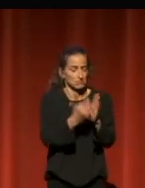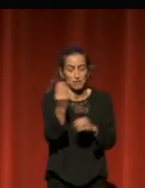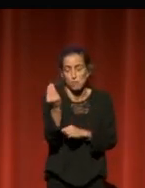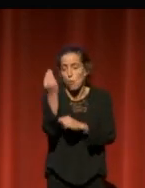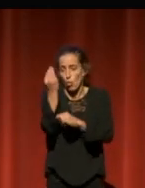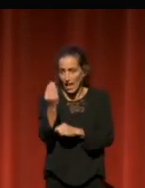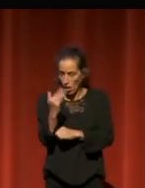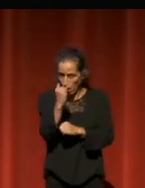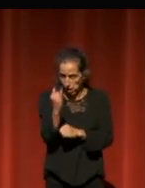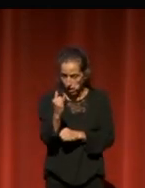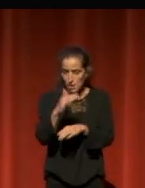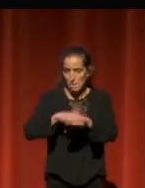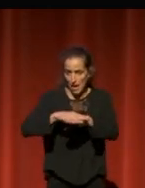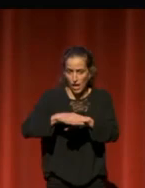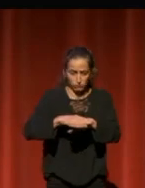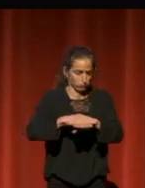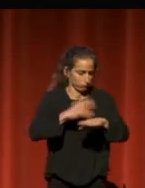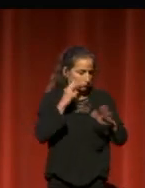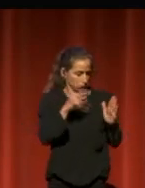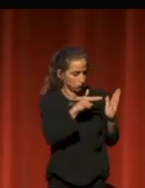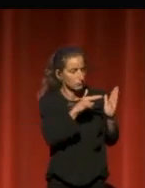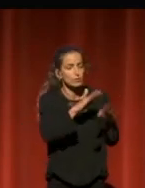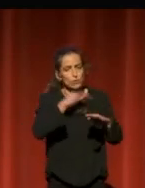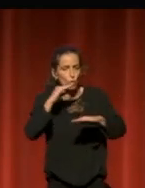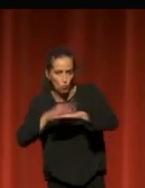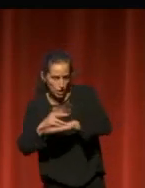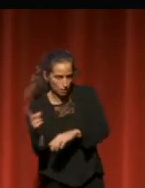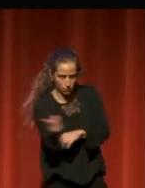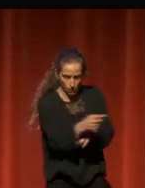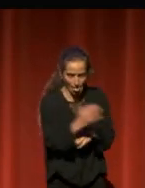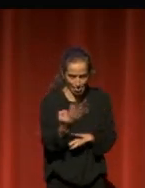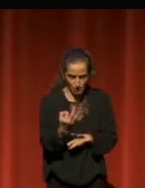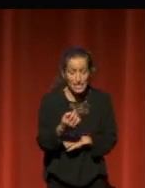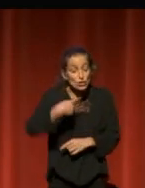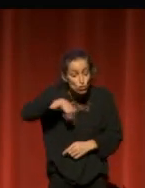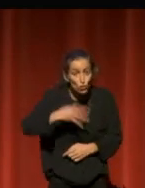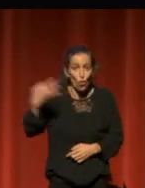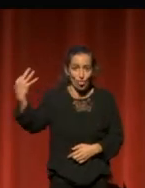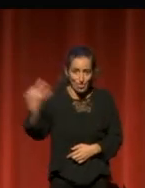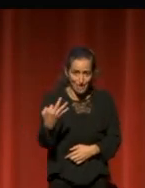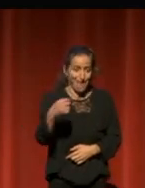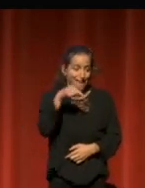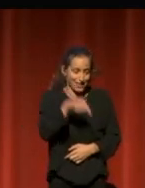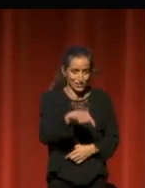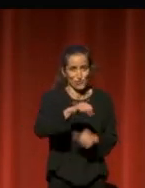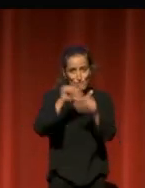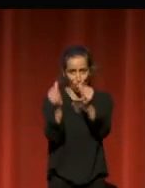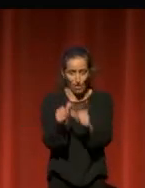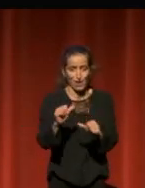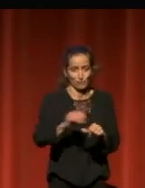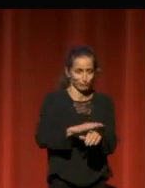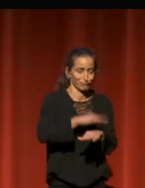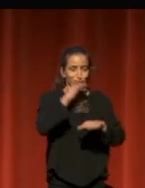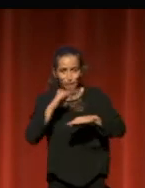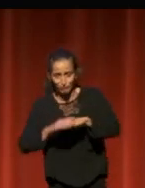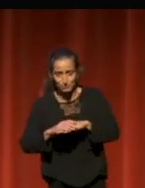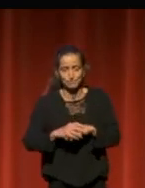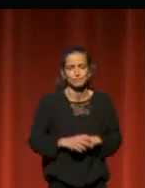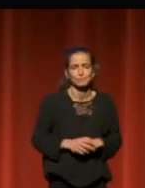cumplir. Y nosotros tenemos que tener eso. El hecho de que tengamos, lo presentaba ayer Natalia Arroyo, en el mundo rural